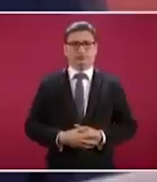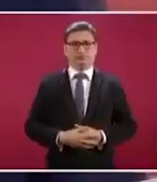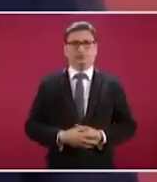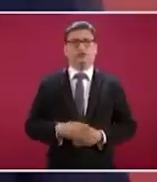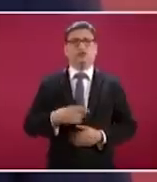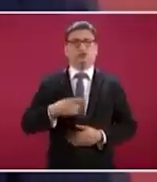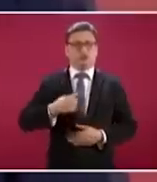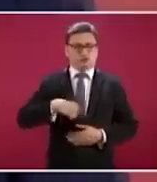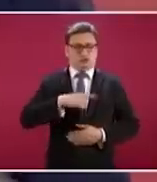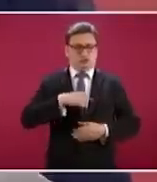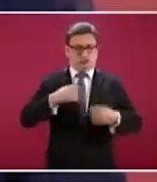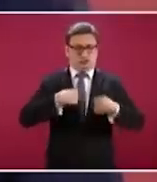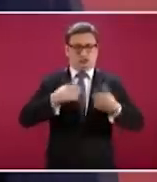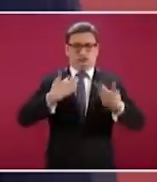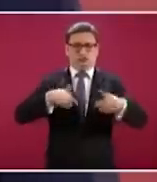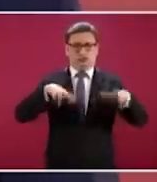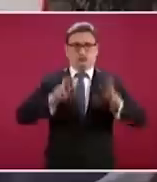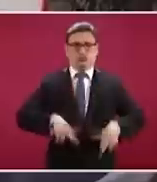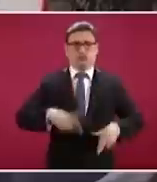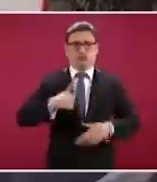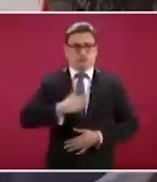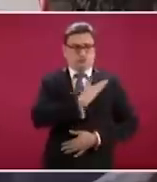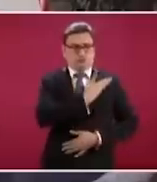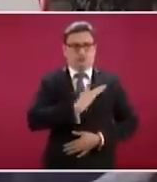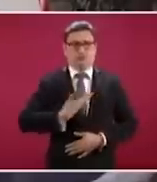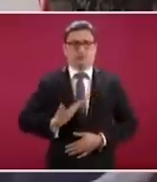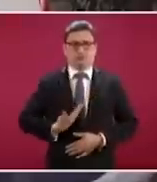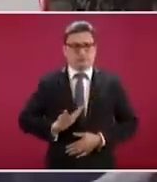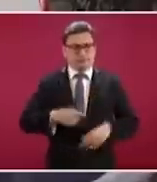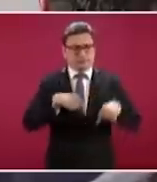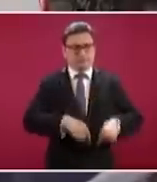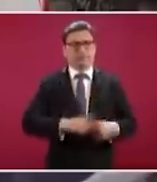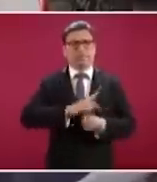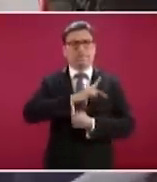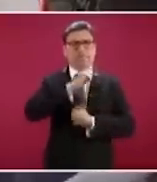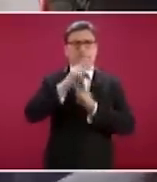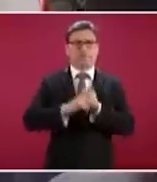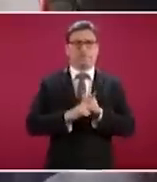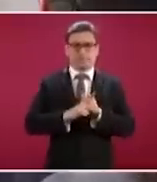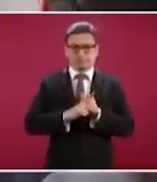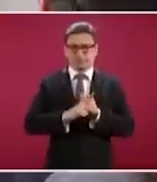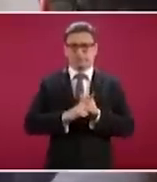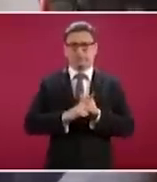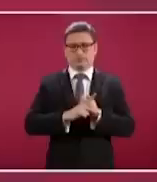Yo represento a un país que con